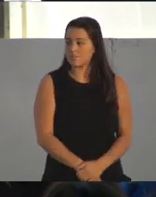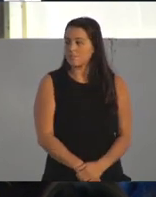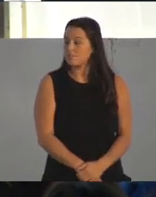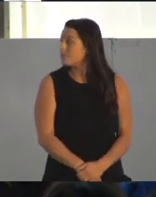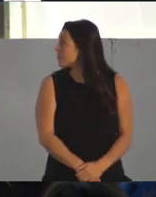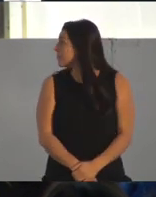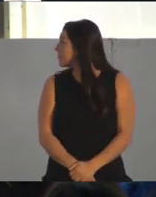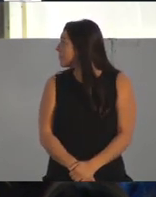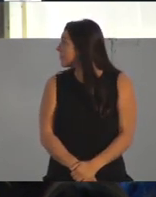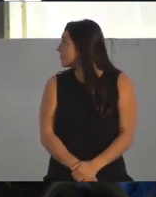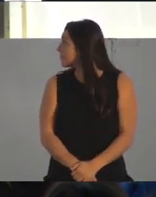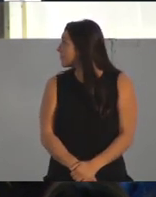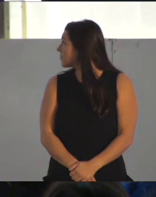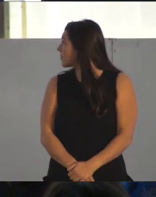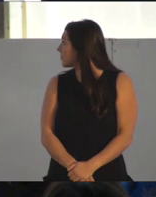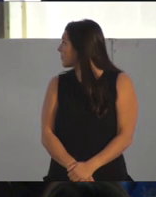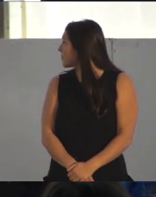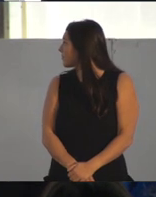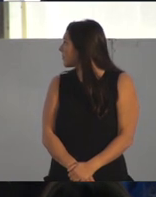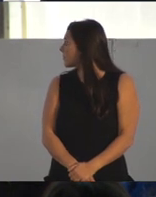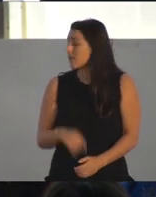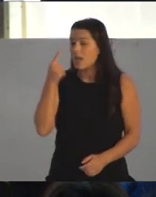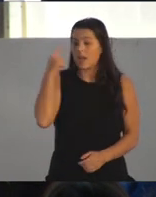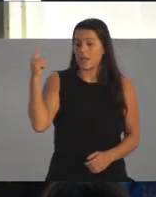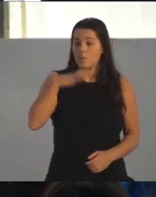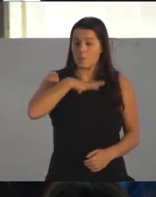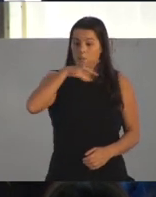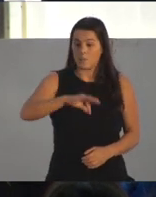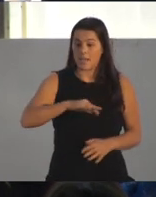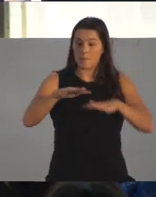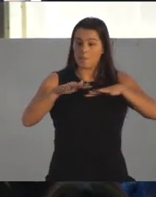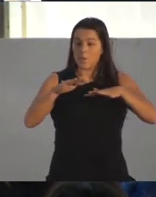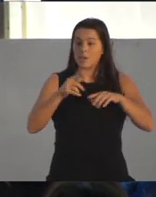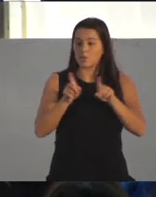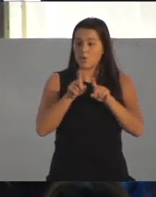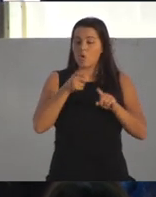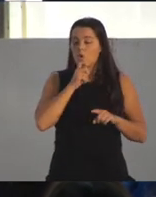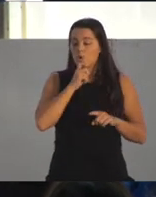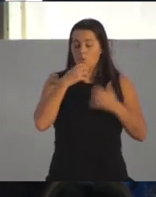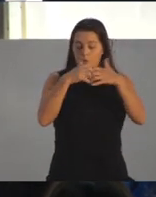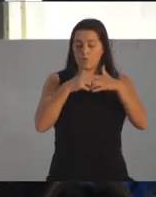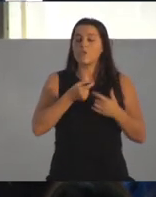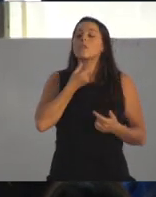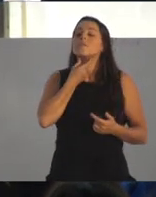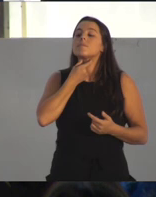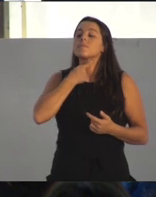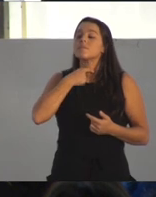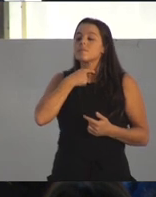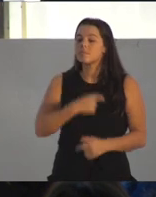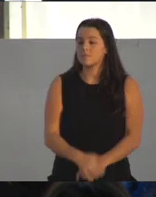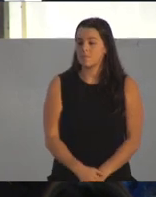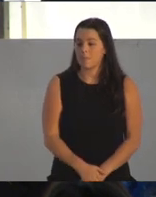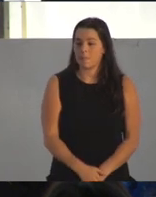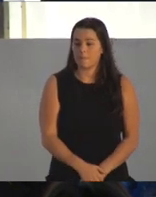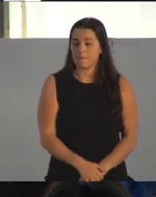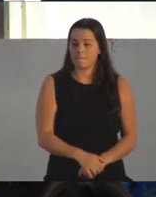Miradlo. ¿Veis el movimiento? El amarillo es el alimento como va bajando. ¿Veis cómo baja la epiglotis y cierra el